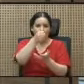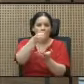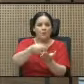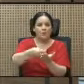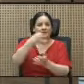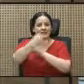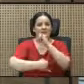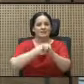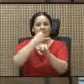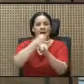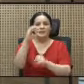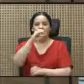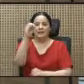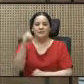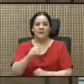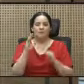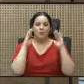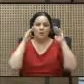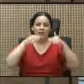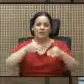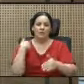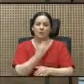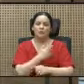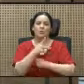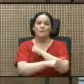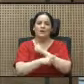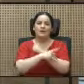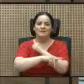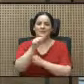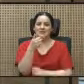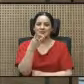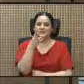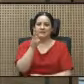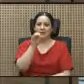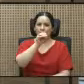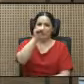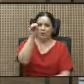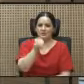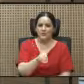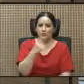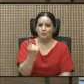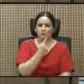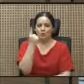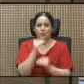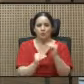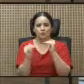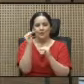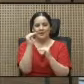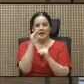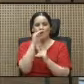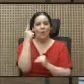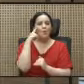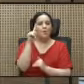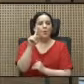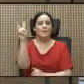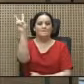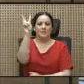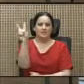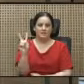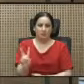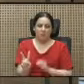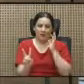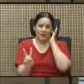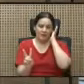la tasa proyectada para nuestro país es del 16%, solo superado por Venezuela,